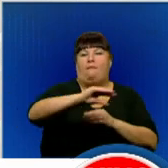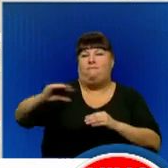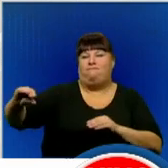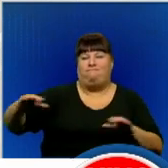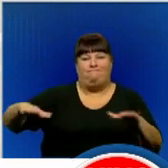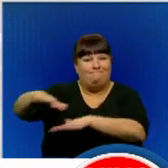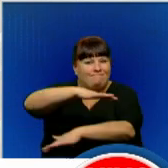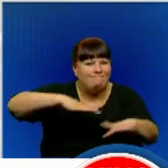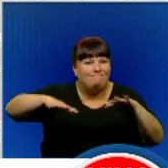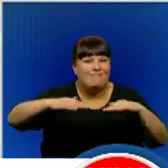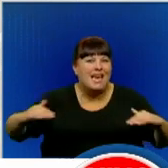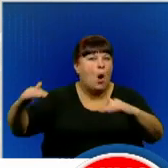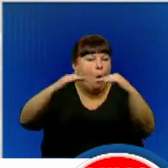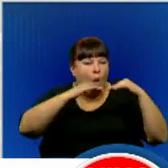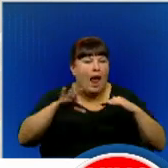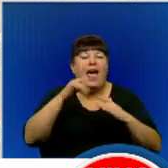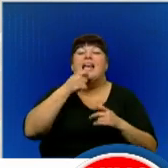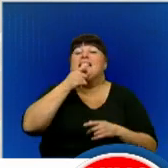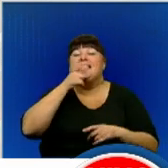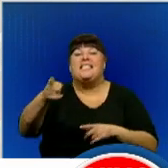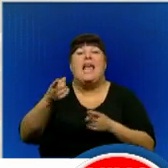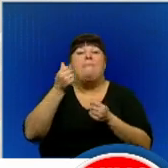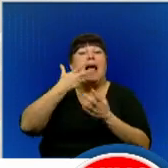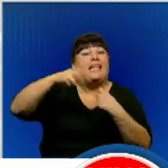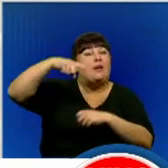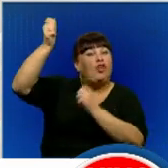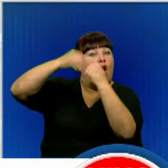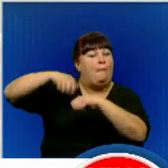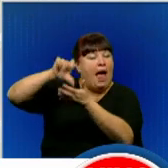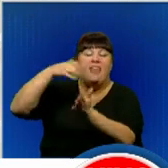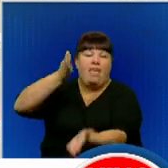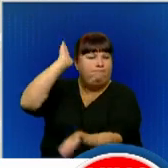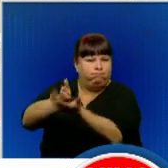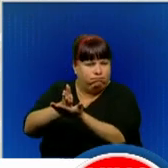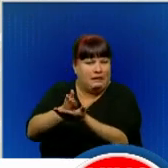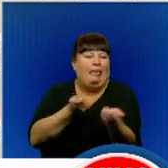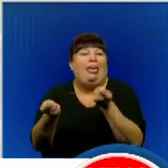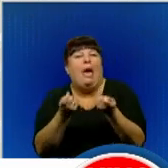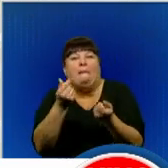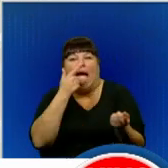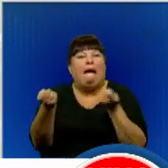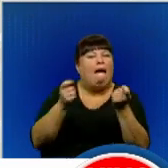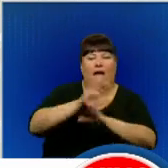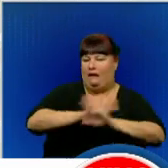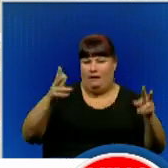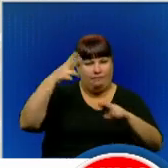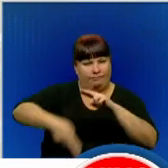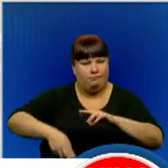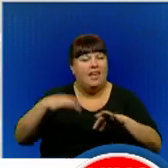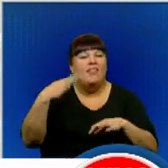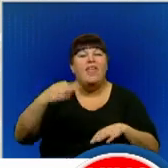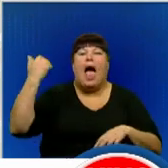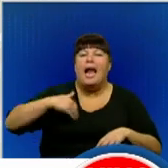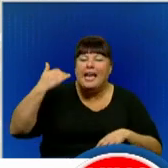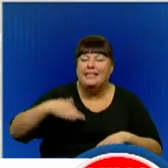necesitamos un país que penalice la fuga de capitales y la especulación financiera necesitamos un